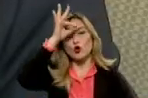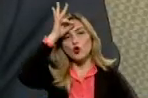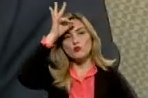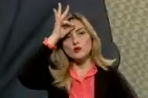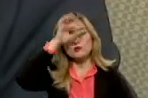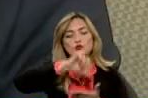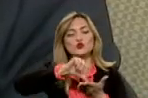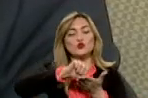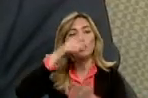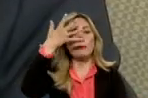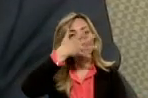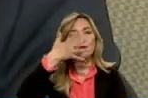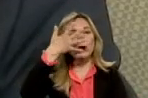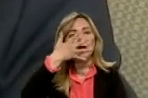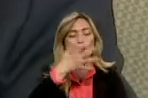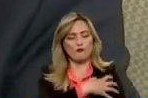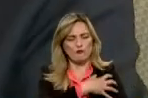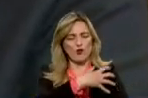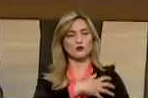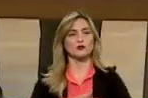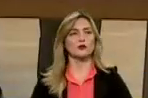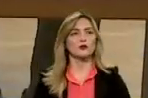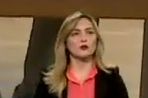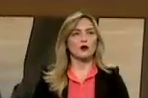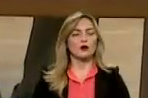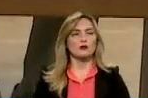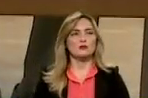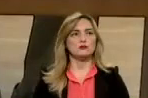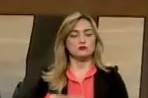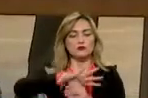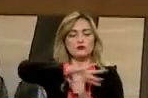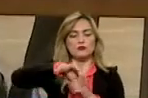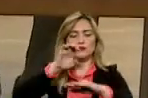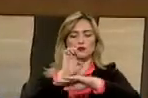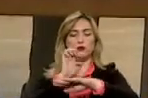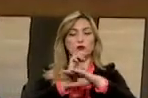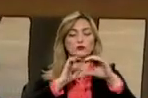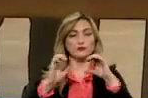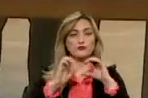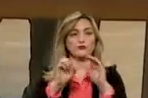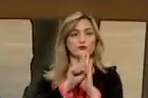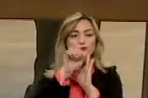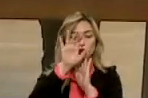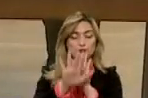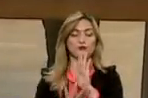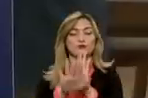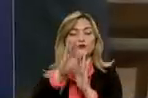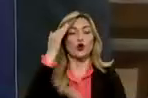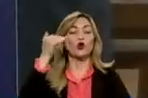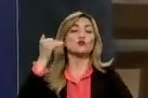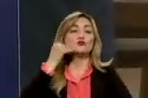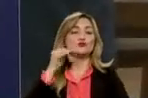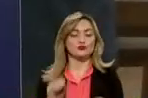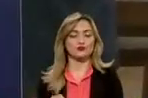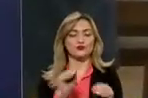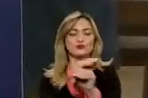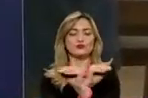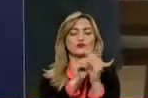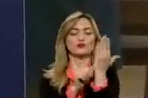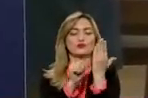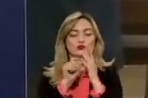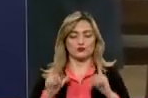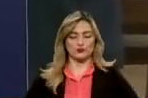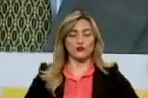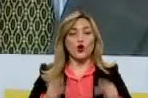de la ciudad de Esmeraldas. La Cancillería ecuatoriana en un comunicado indicó que la donación coreana será transferida al Ministerio de